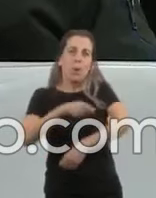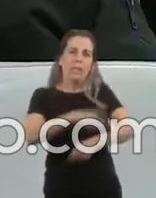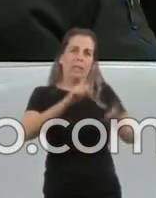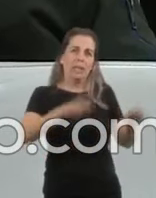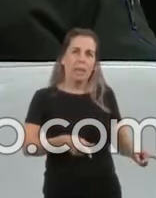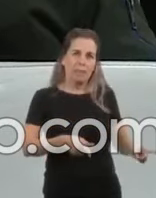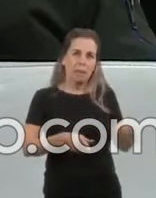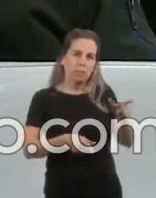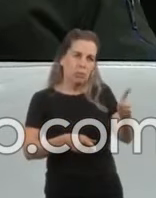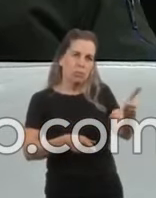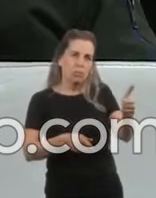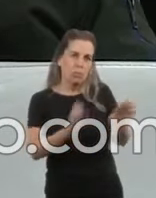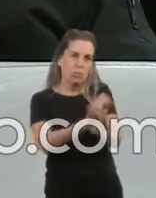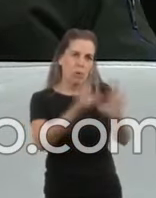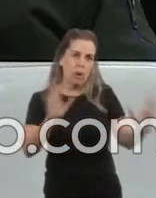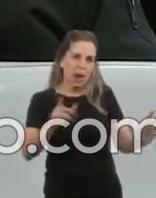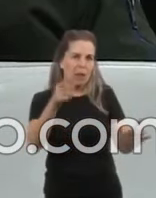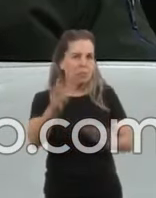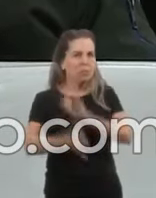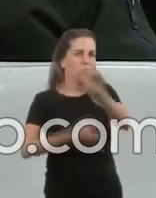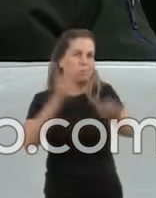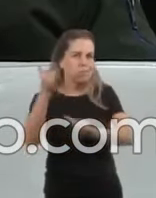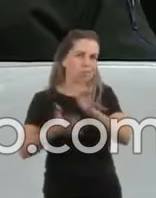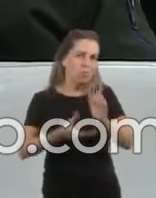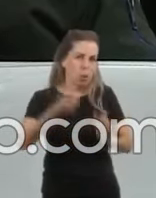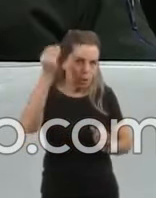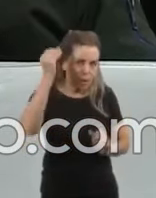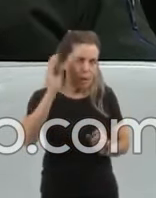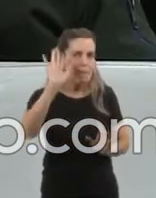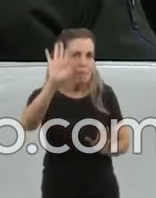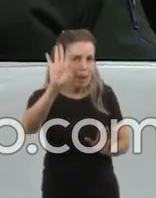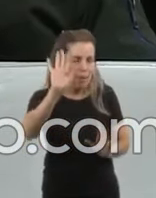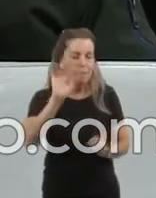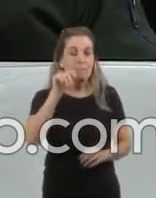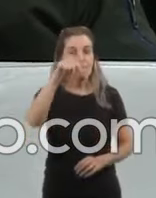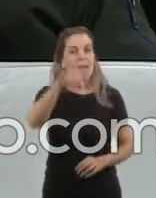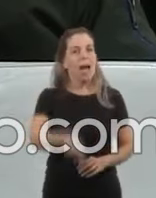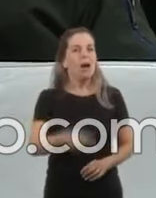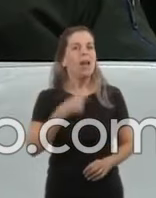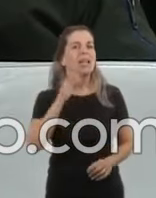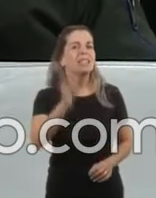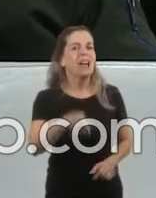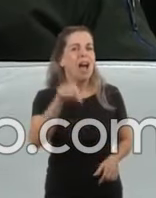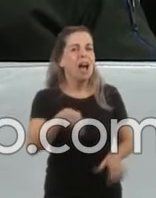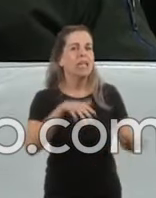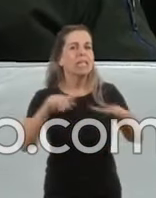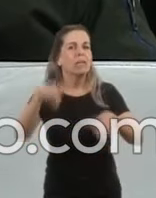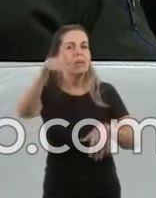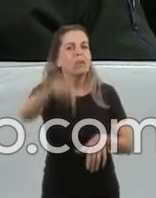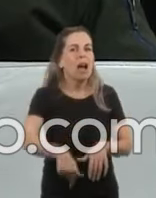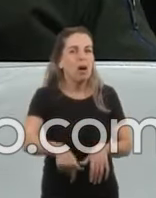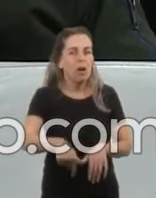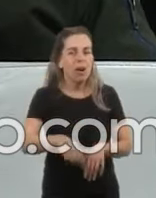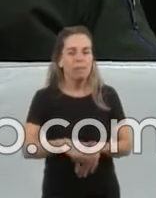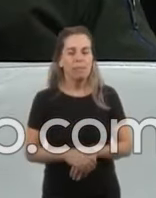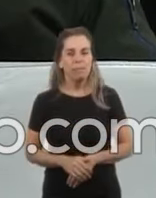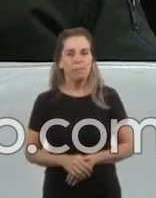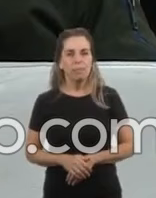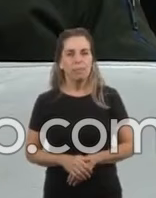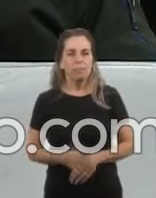Sí la explicación de hecho la has dado varias veces pero ahora yo quería saber en la coyuntura actual en el día de